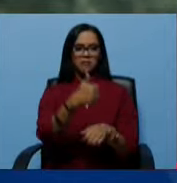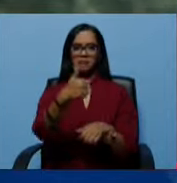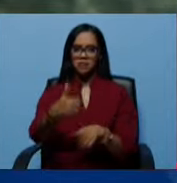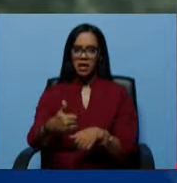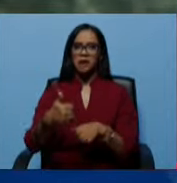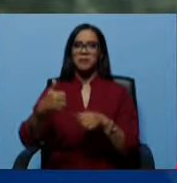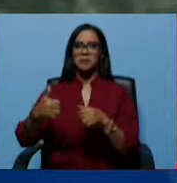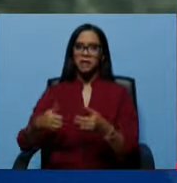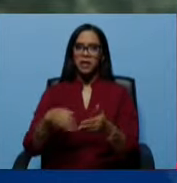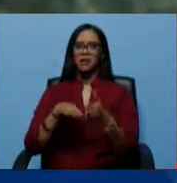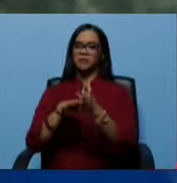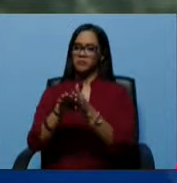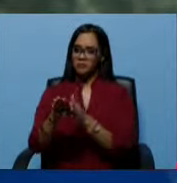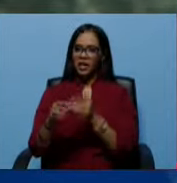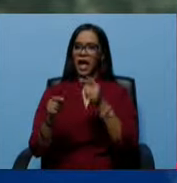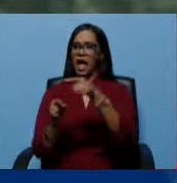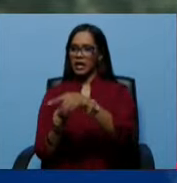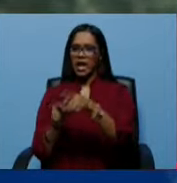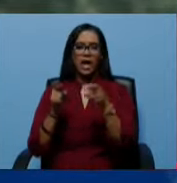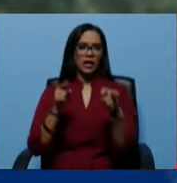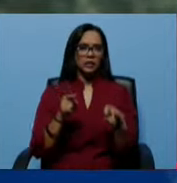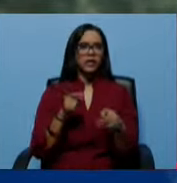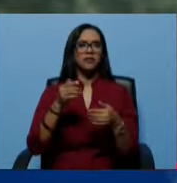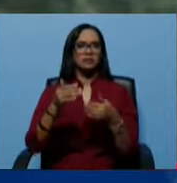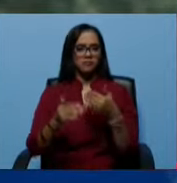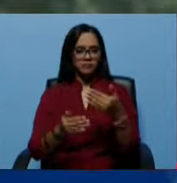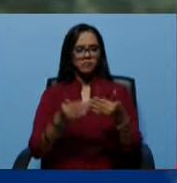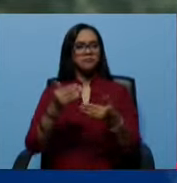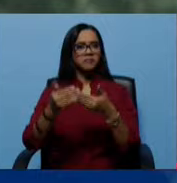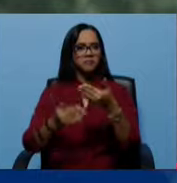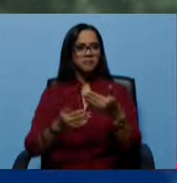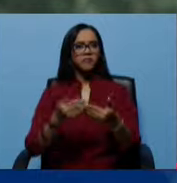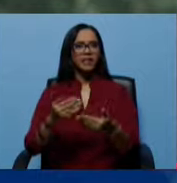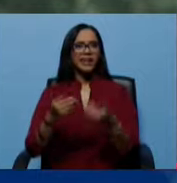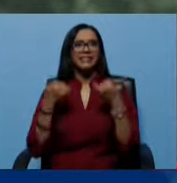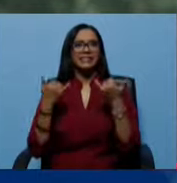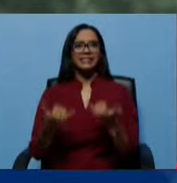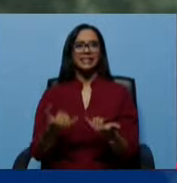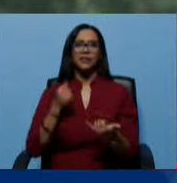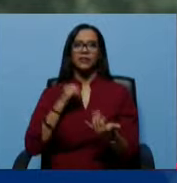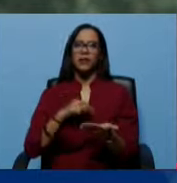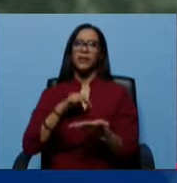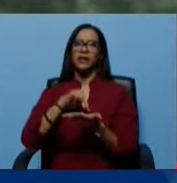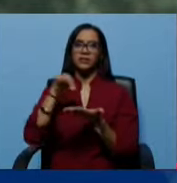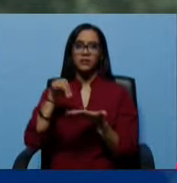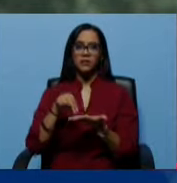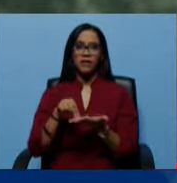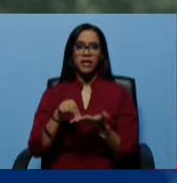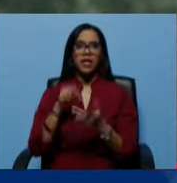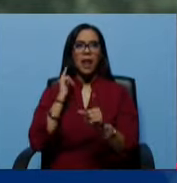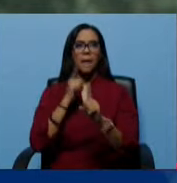fue maravilloso, acá, allá, y ya lo estamos nacionalizando. La meta es